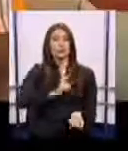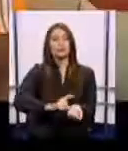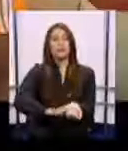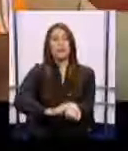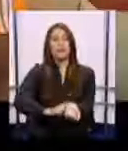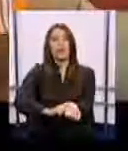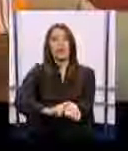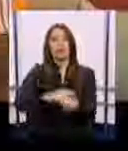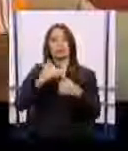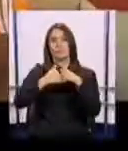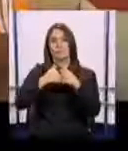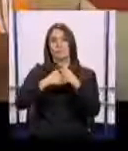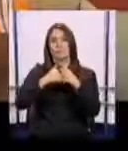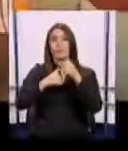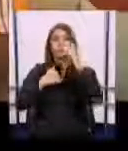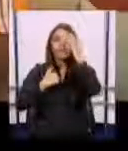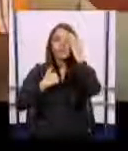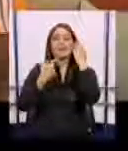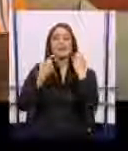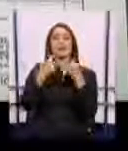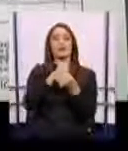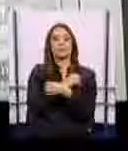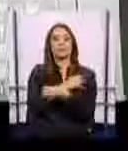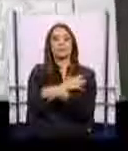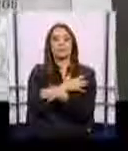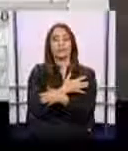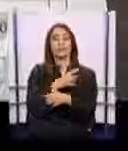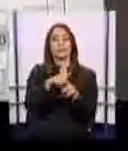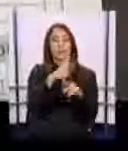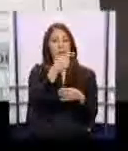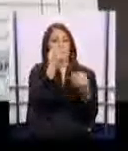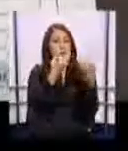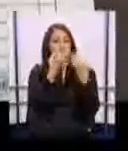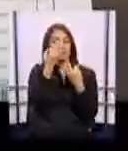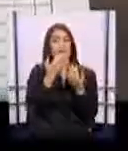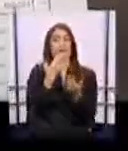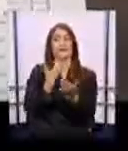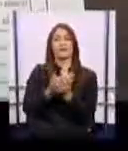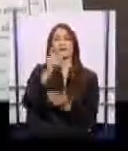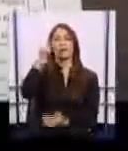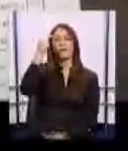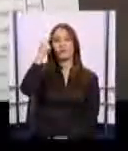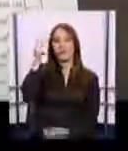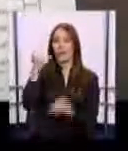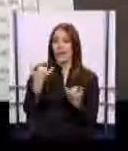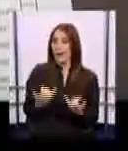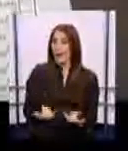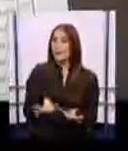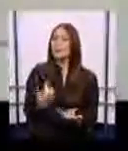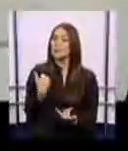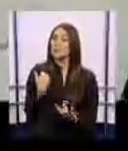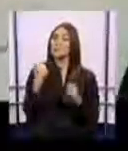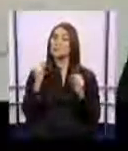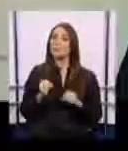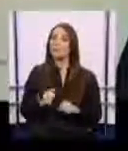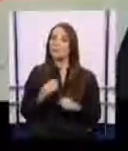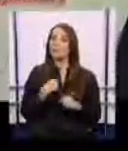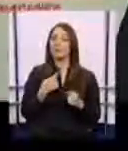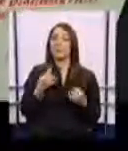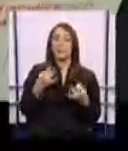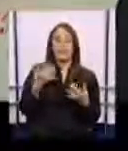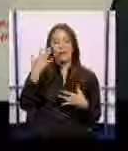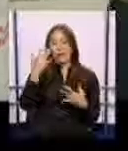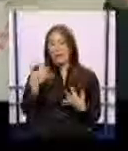hace falta el factor 8 de coagulación. Él nos cuenta que gracias al gobierno, en la actualidad, puede sobrellevar su